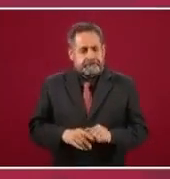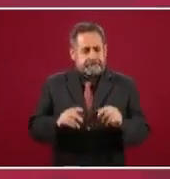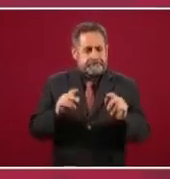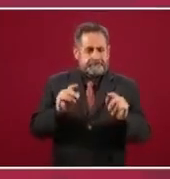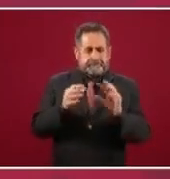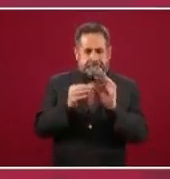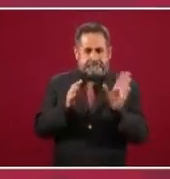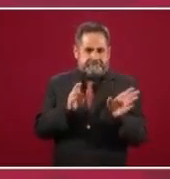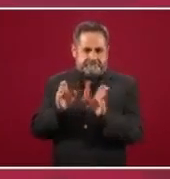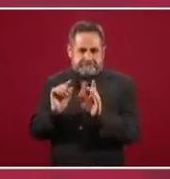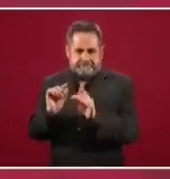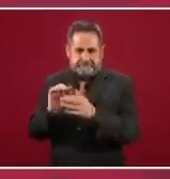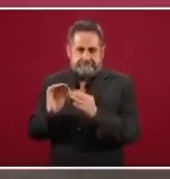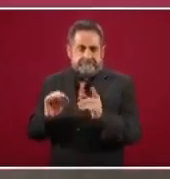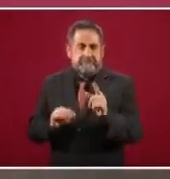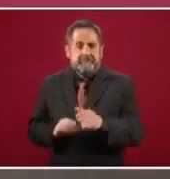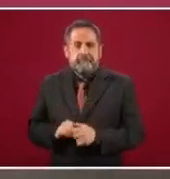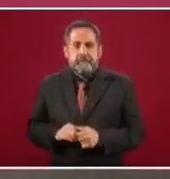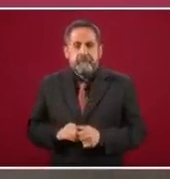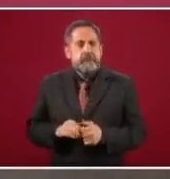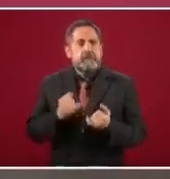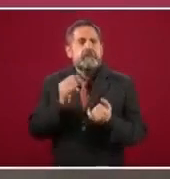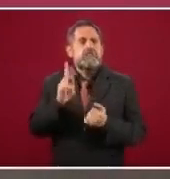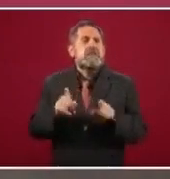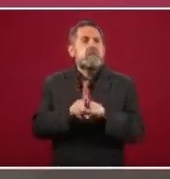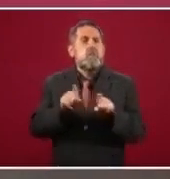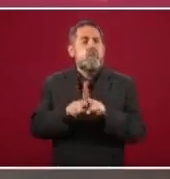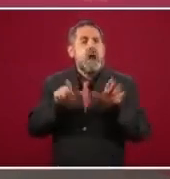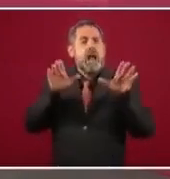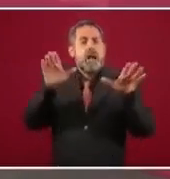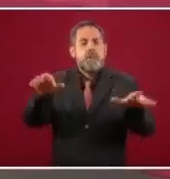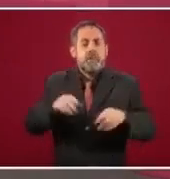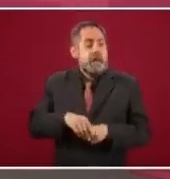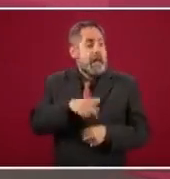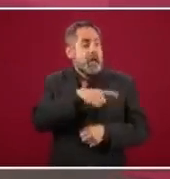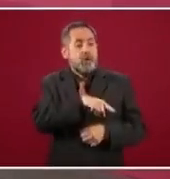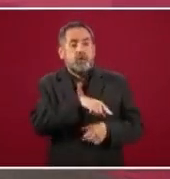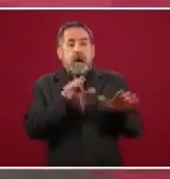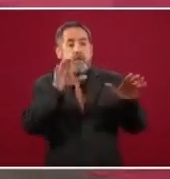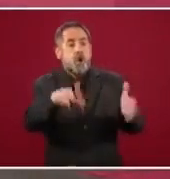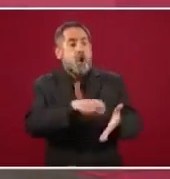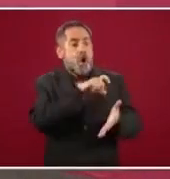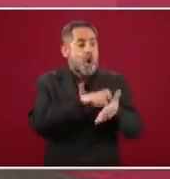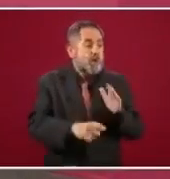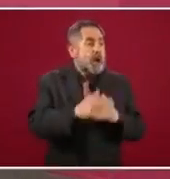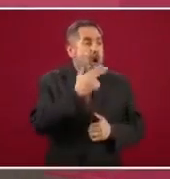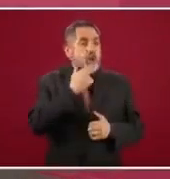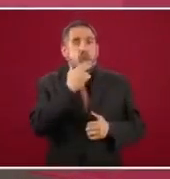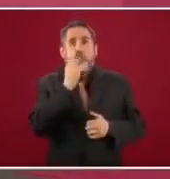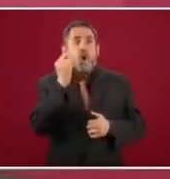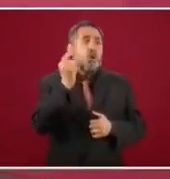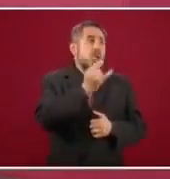paréntesis, lo del avión, compran el avión, usan el avión,